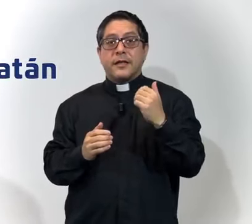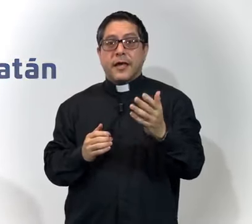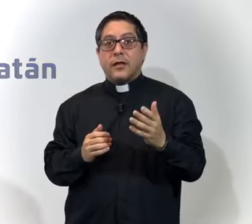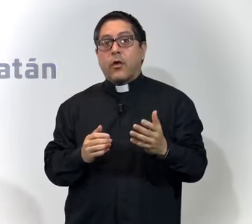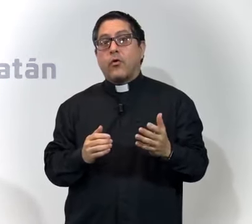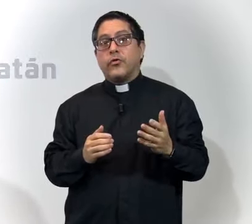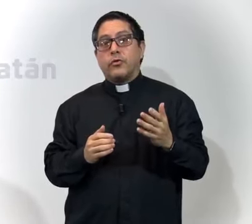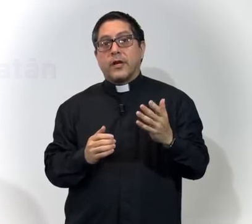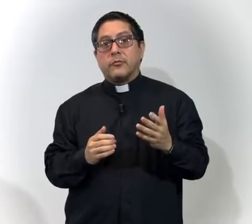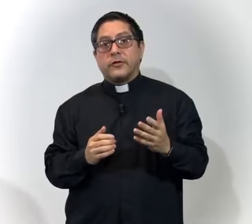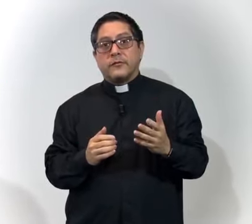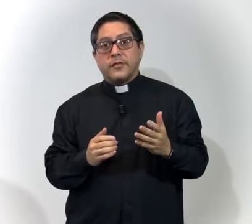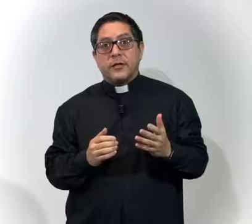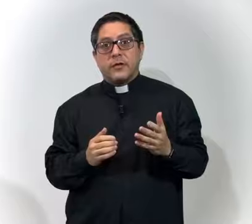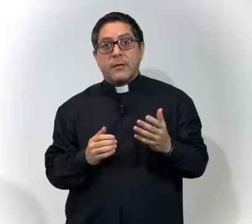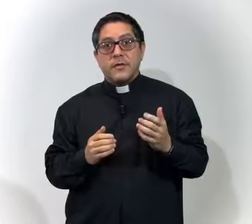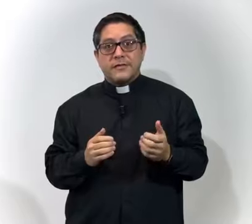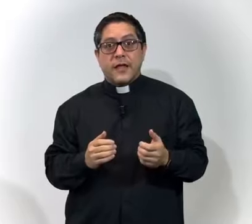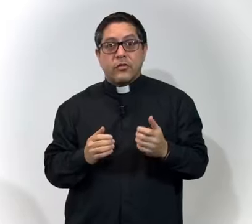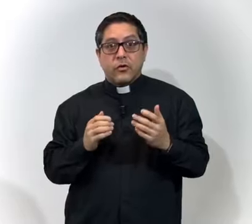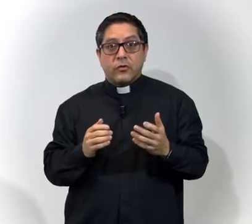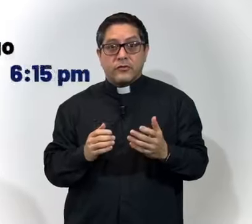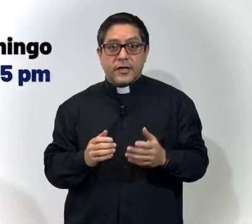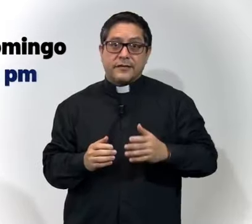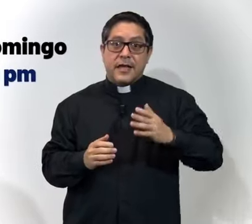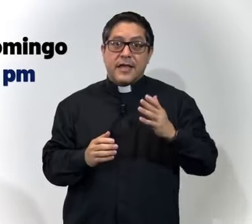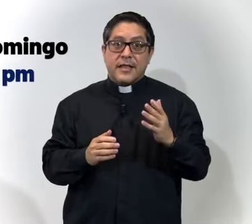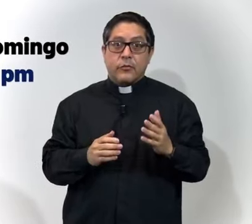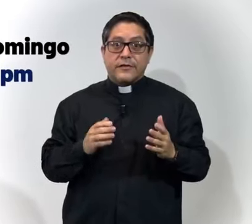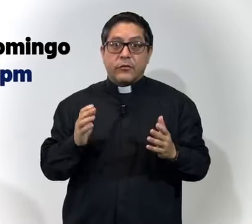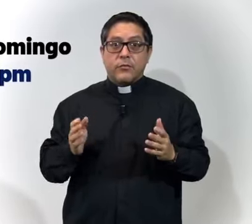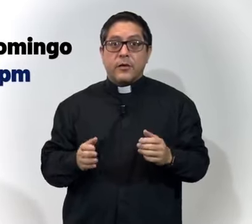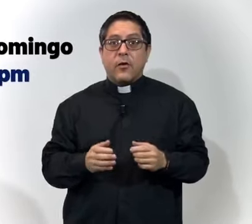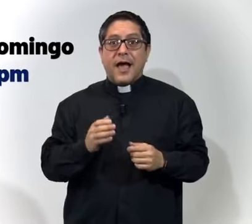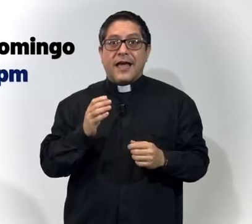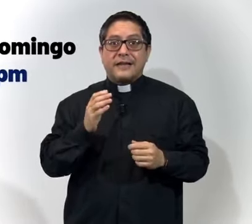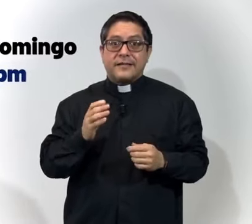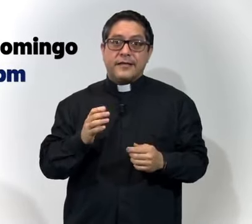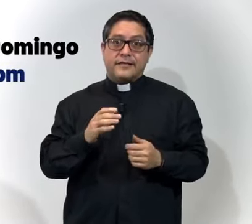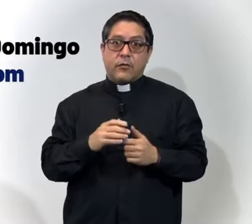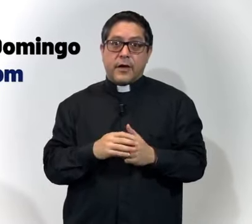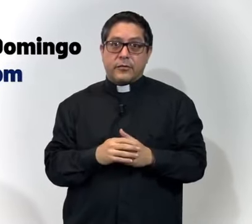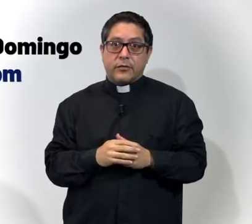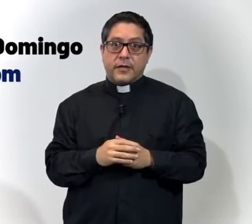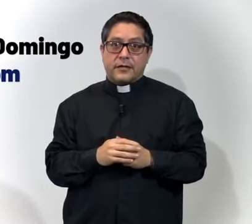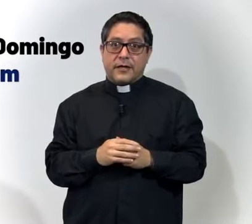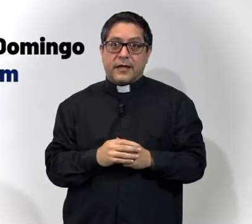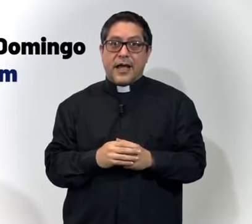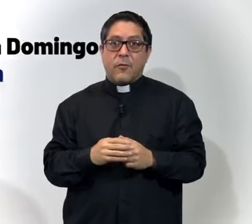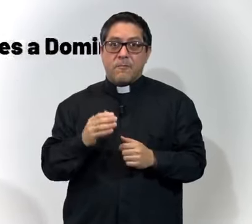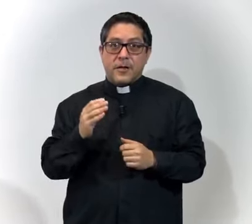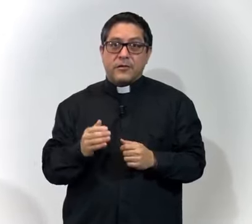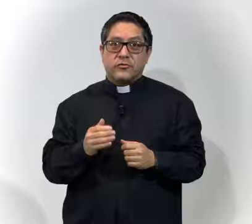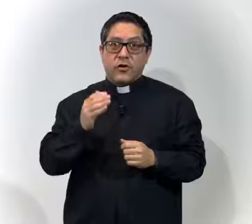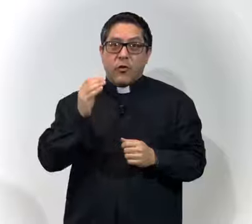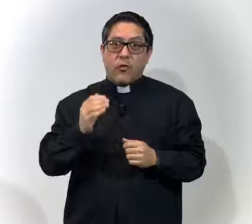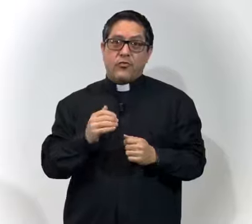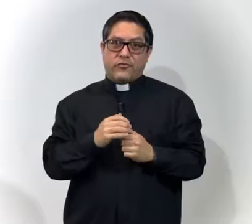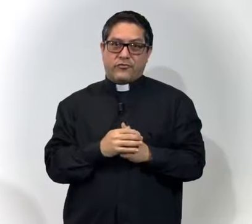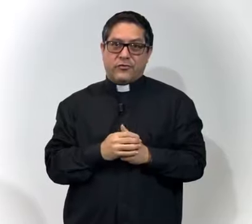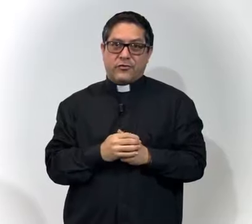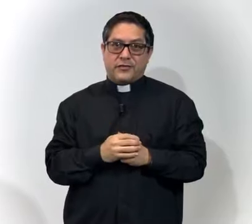nueva normalidad, continuaremos transmitiendo la misa todos los días, de lunes a domingo a las 6:15 de la tarde.